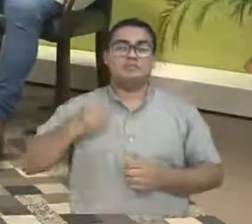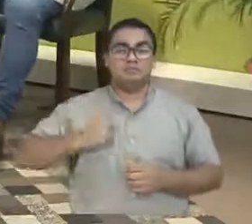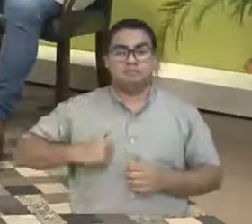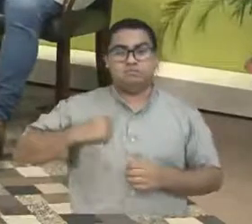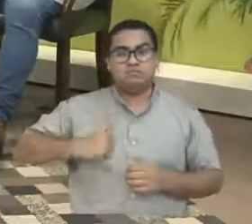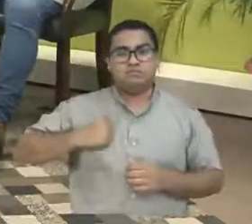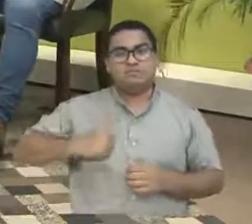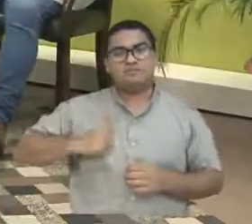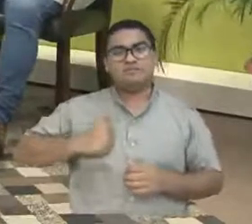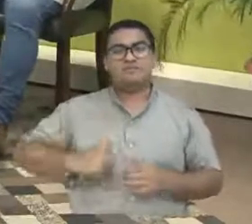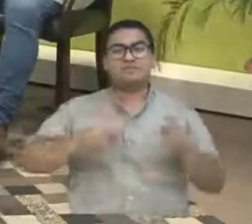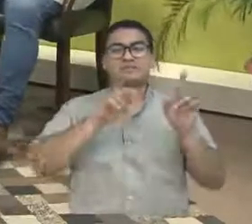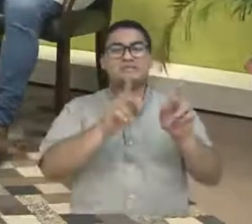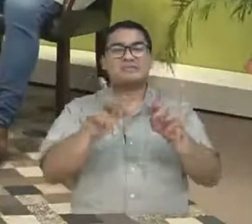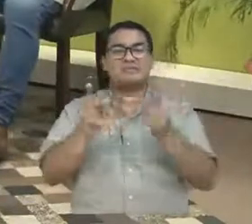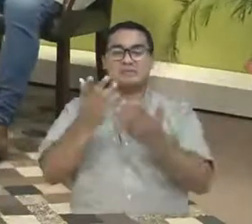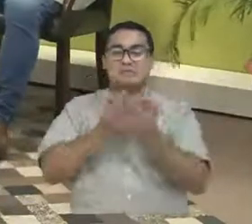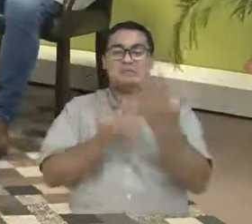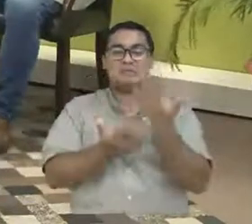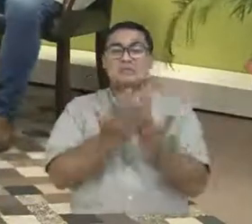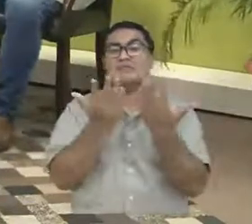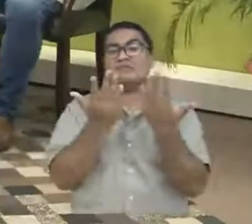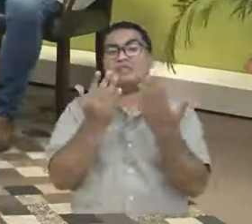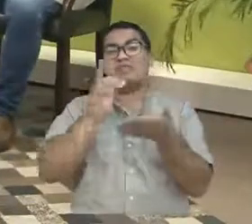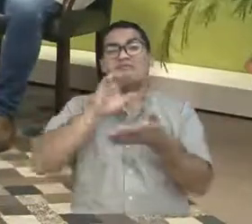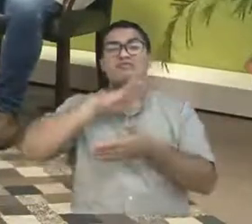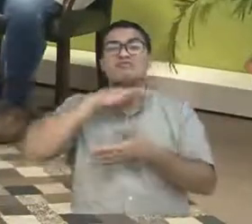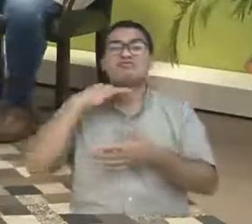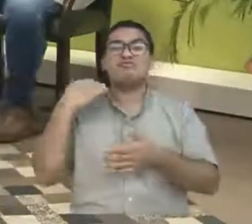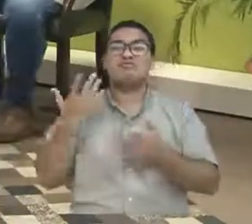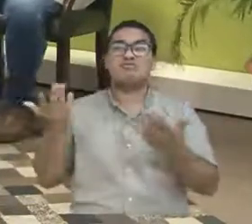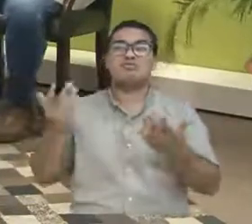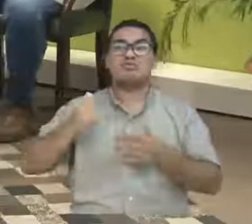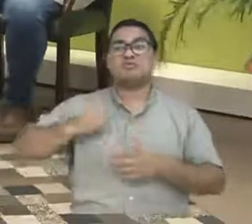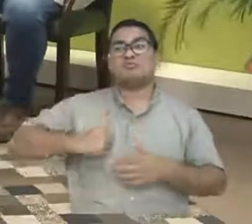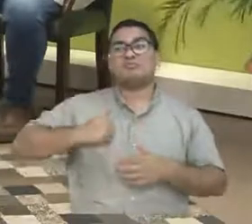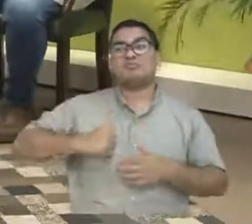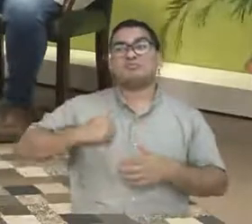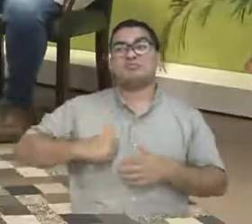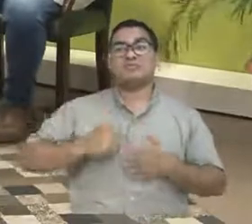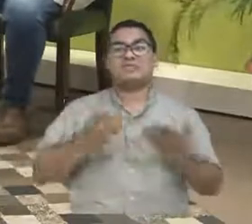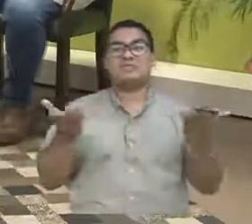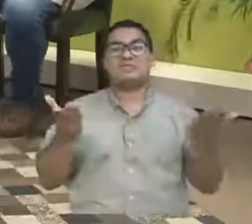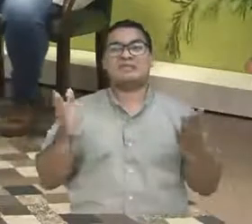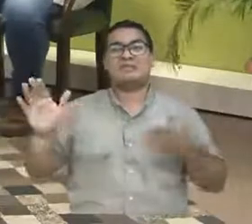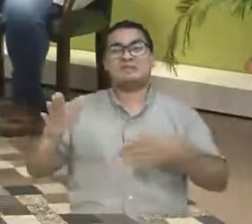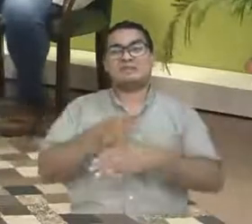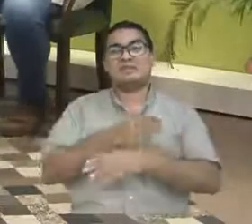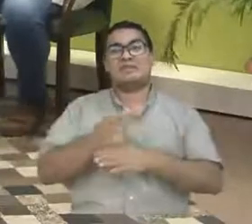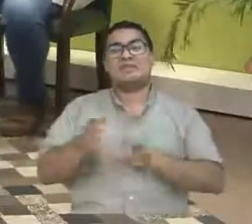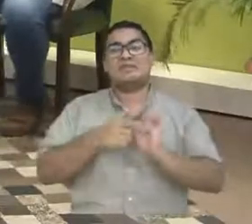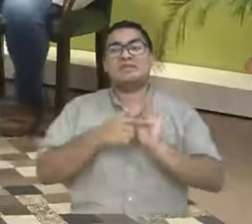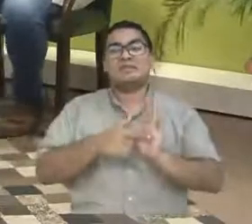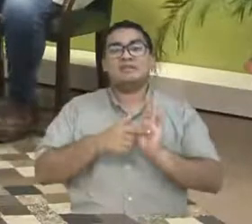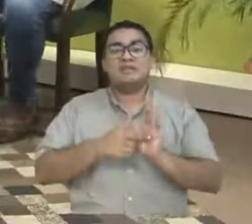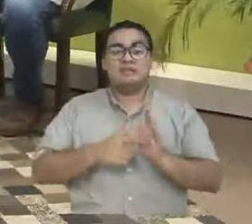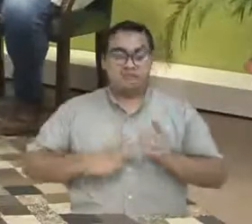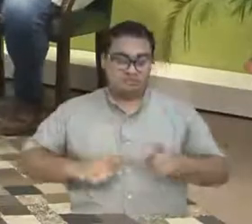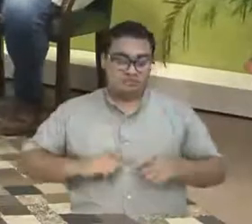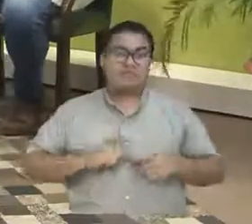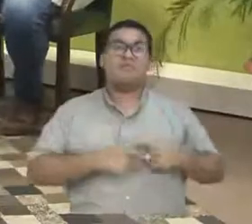ejemplo, las personas que van con las manos sucias van al baño. Los procesos diarreicos se producen al revés. Correcto, o mejor dicho, los